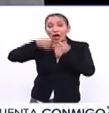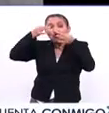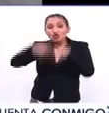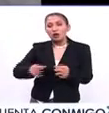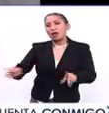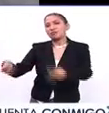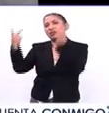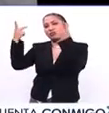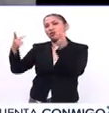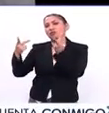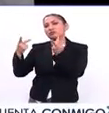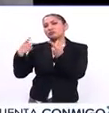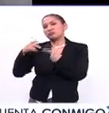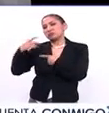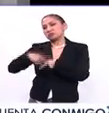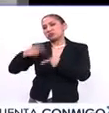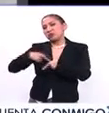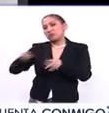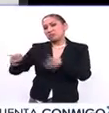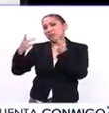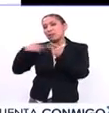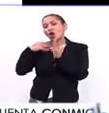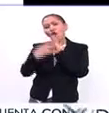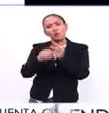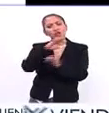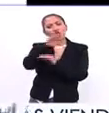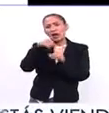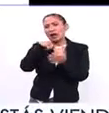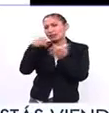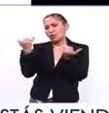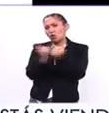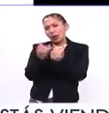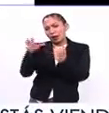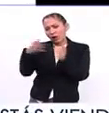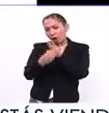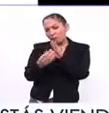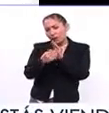las vendieron los Gruen, pero dejaron copia de todas ellas.